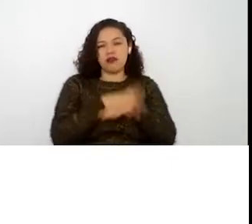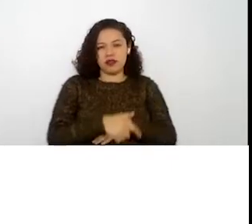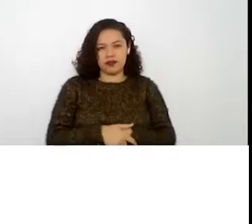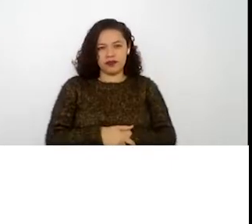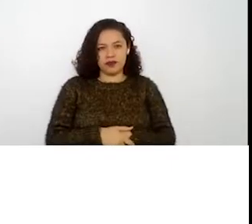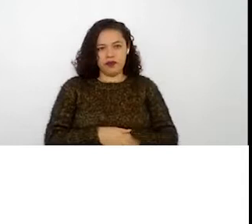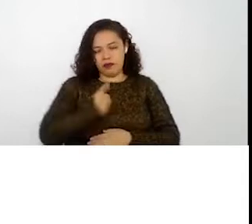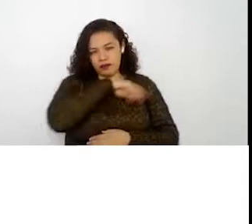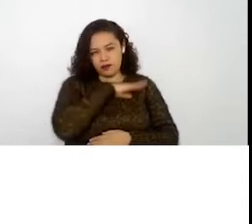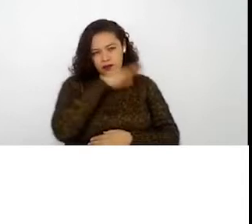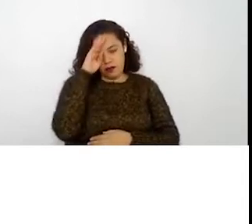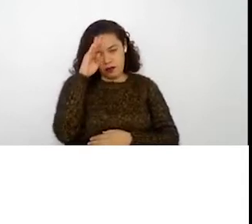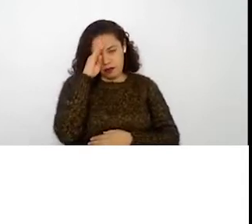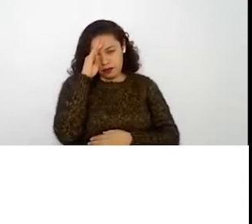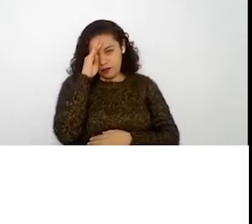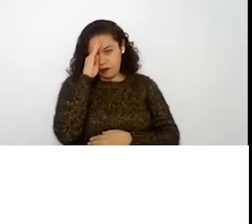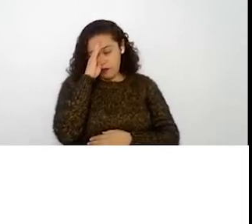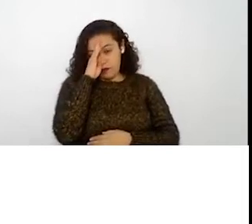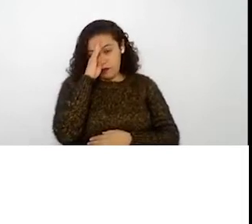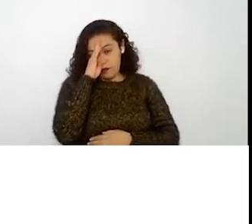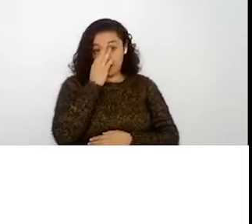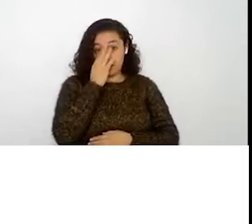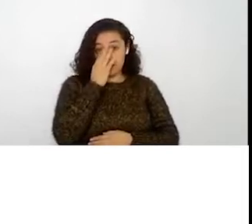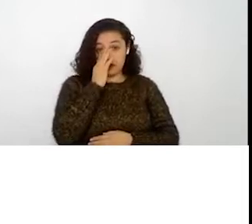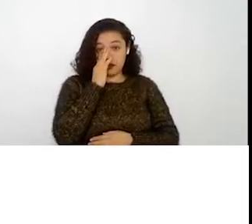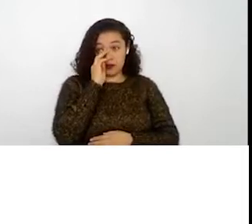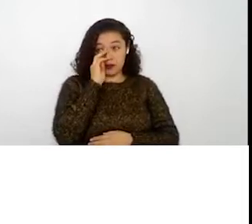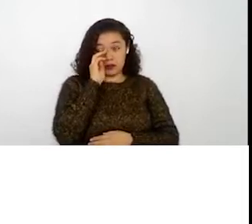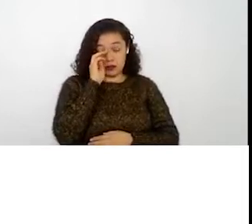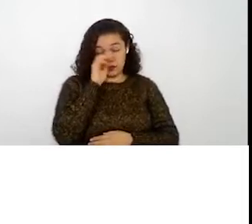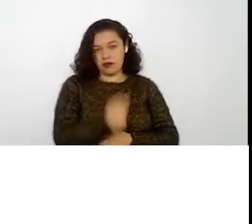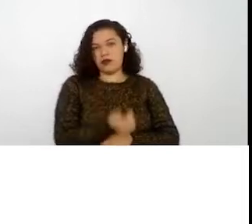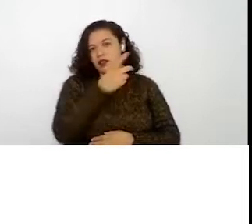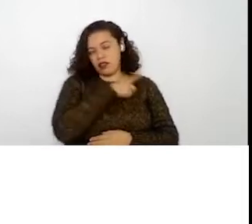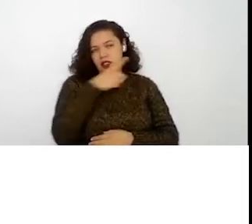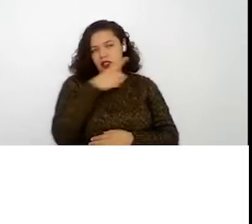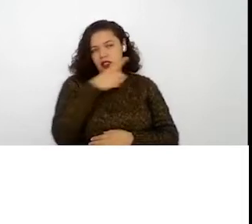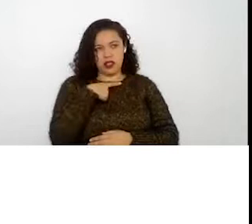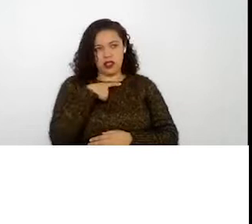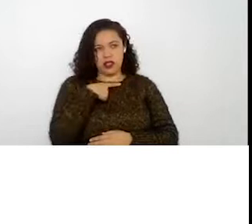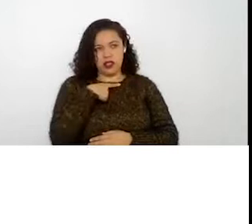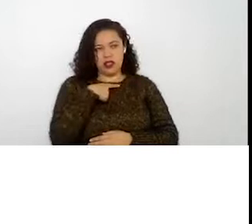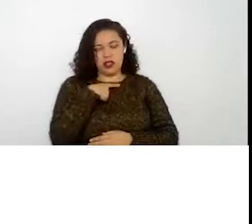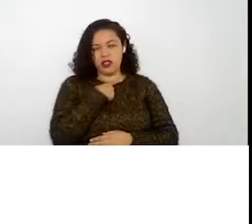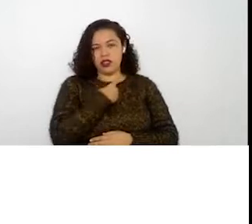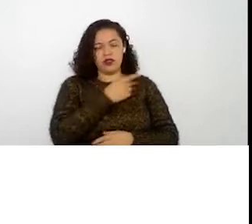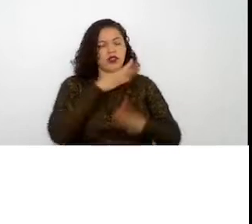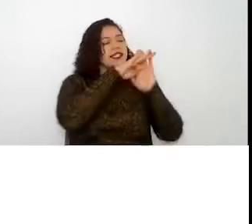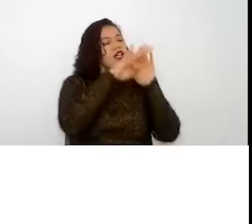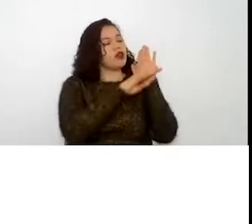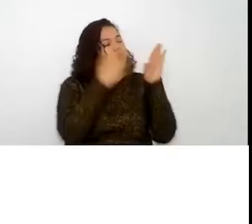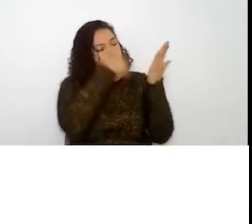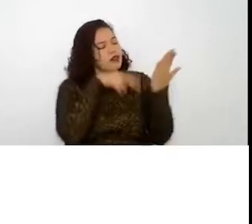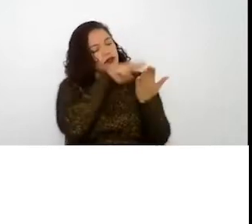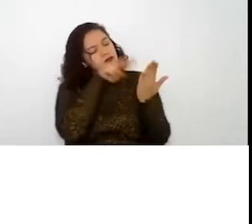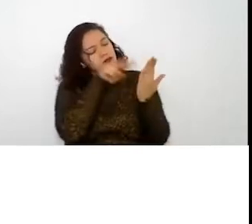tomar en consideración que primeramente tienen que ya bueno checar muy bien sus estatutos que